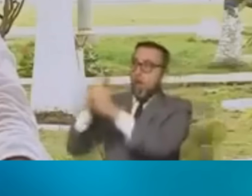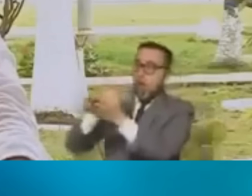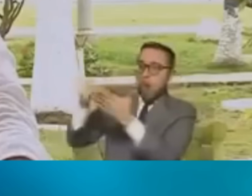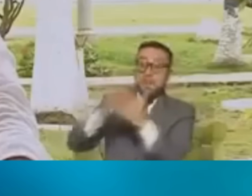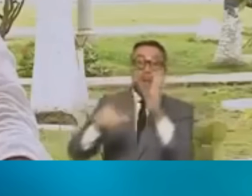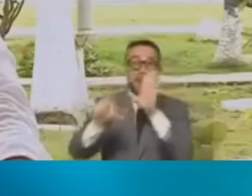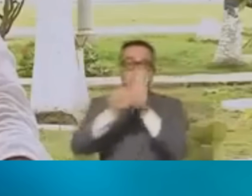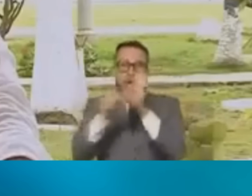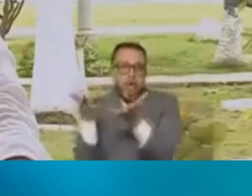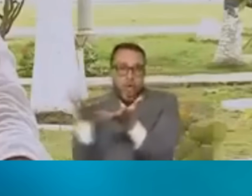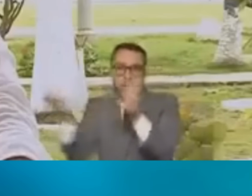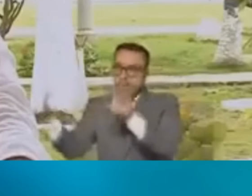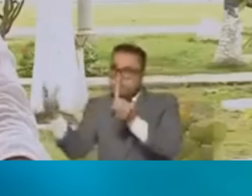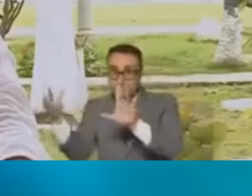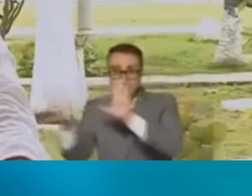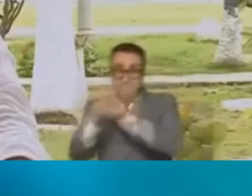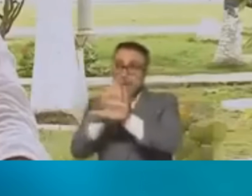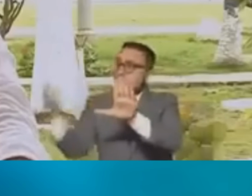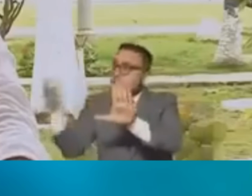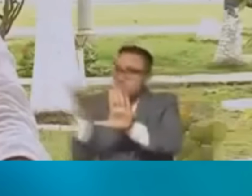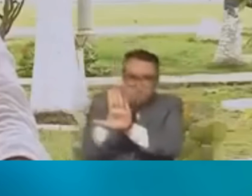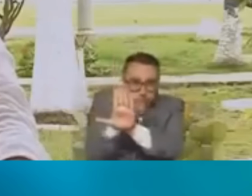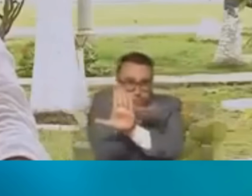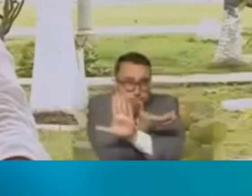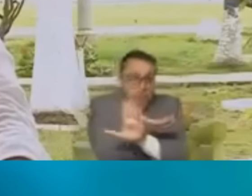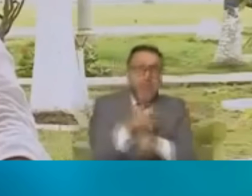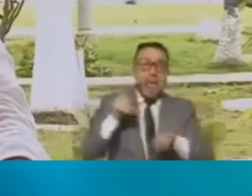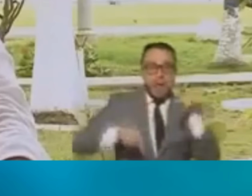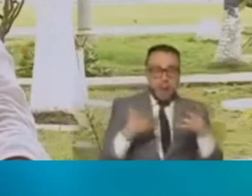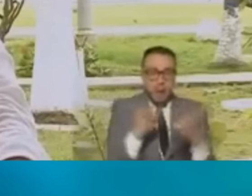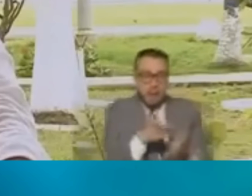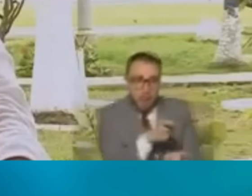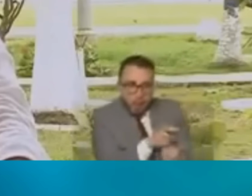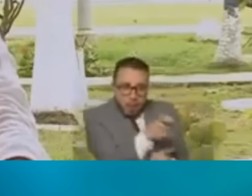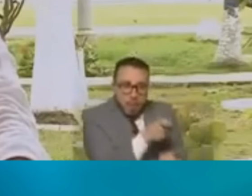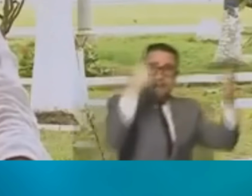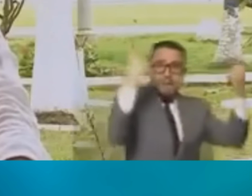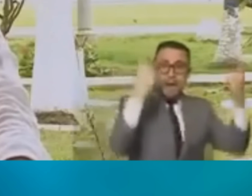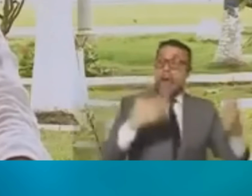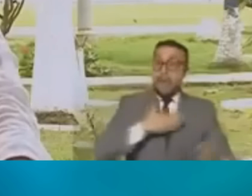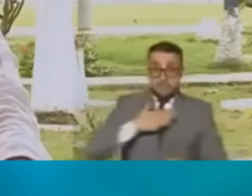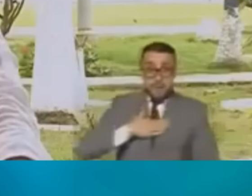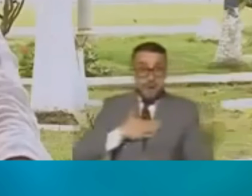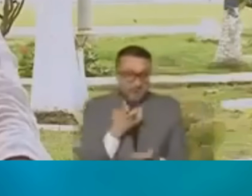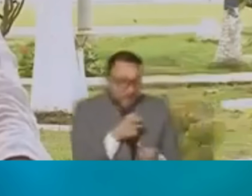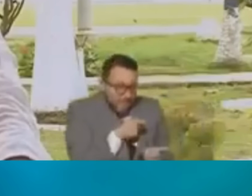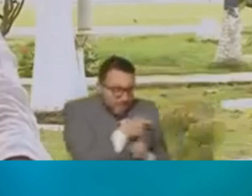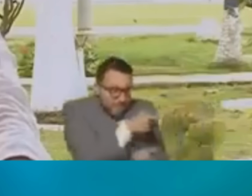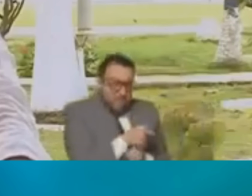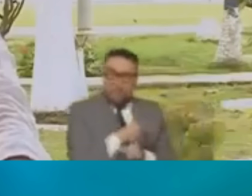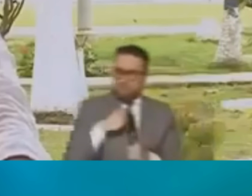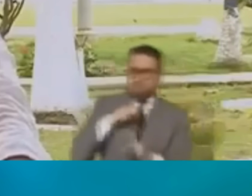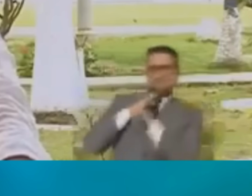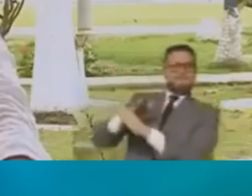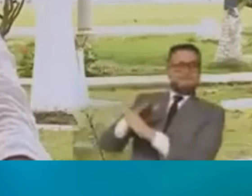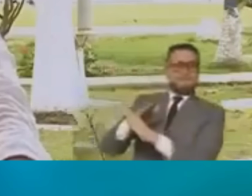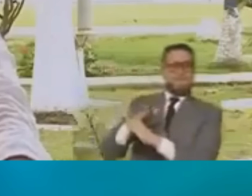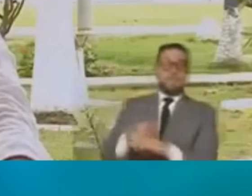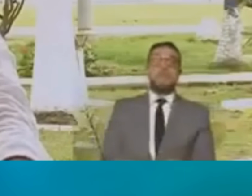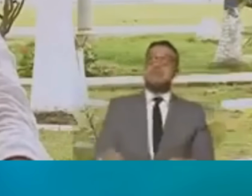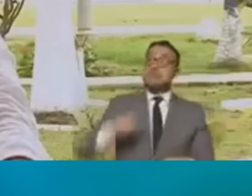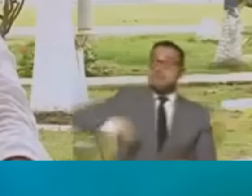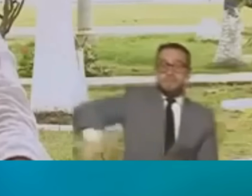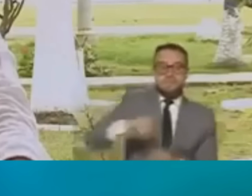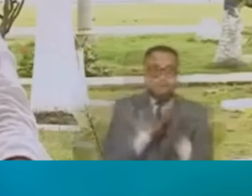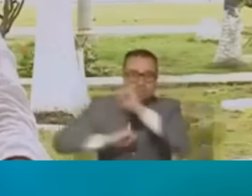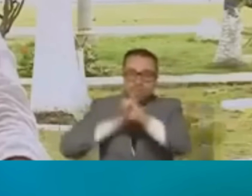construido infiltrando campañas, incluso intentaron infiltrar la mía, fracasando en ello. Esta enorme olla de corrupción con